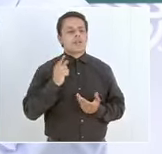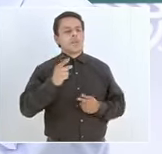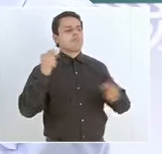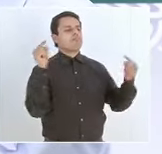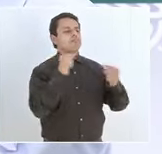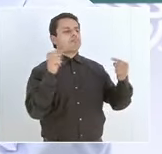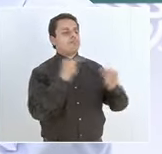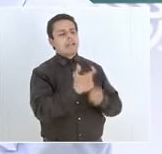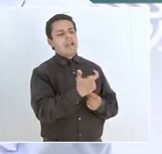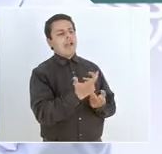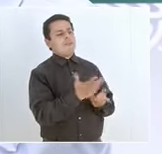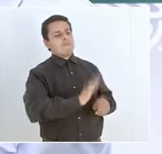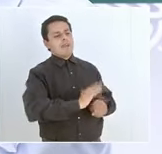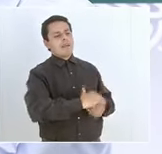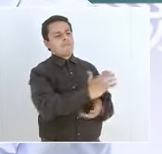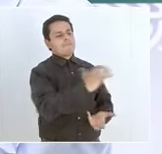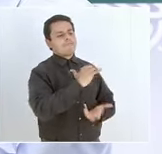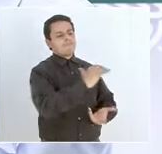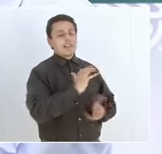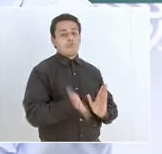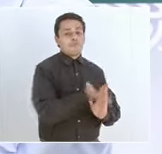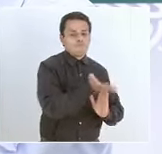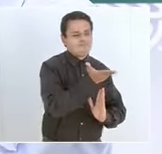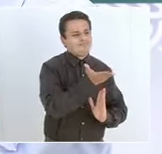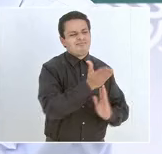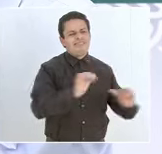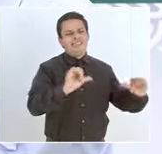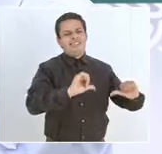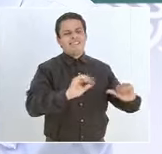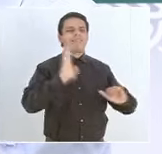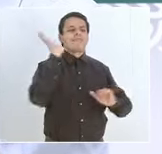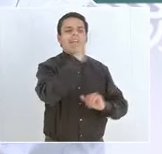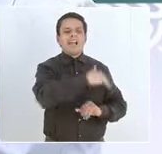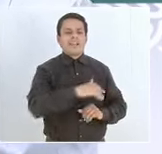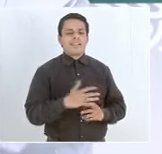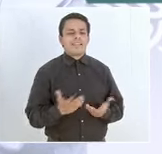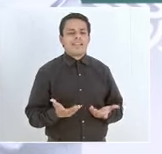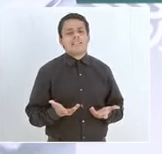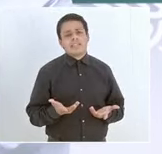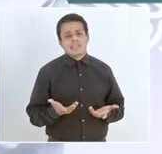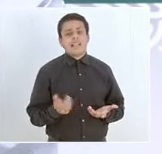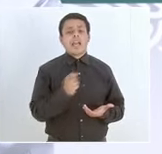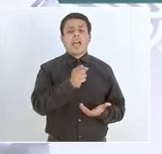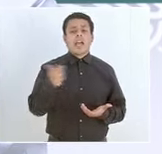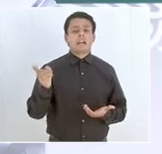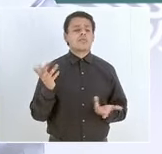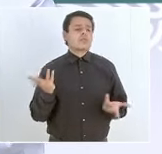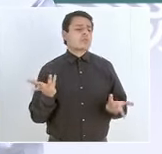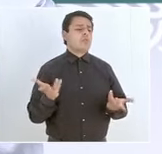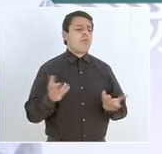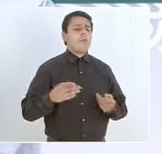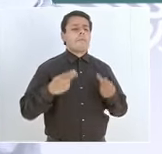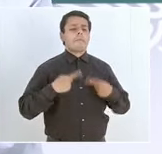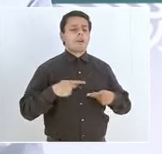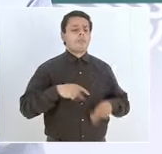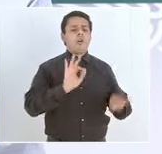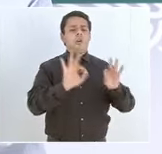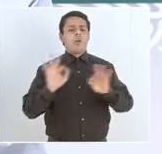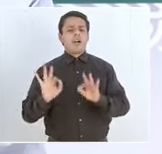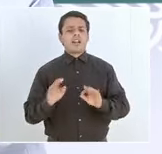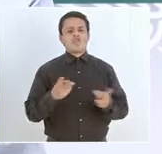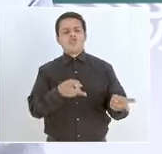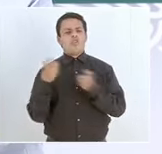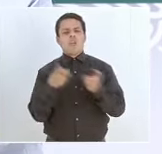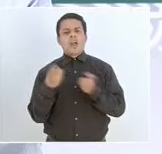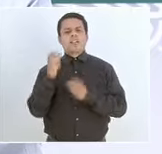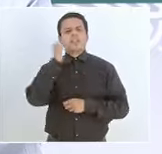litigio, no para la construcción. Muy buenos para el influyentismo y, desde luego, muy buenos para robar.